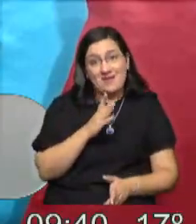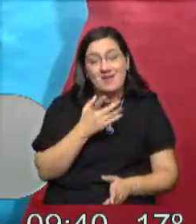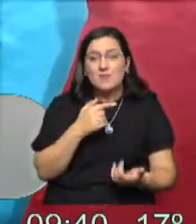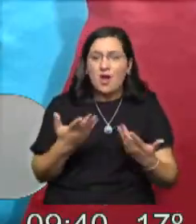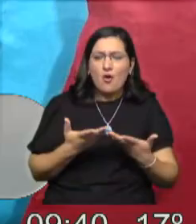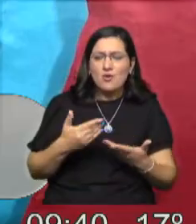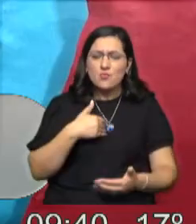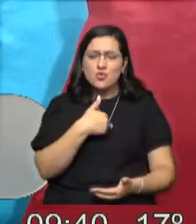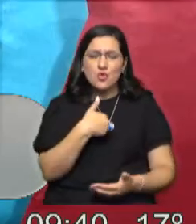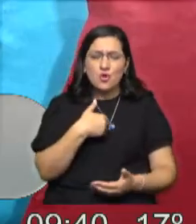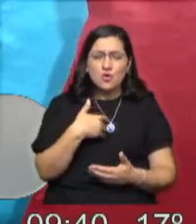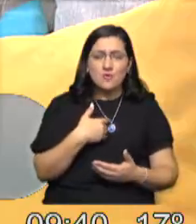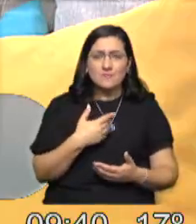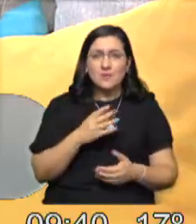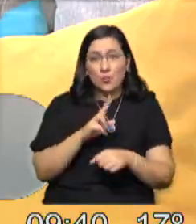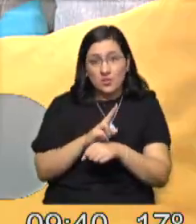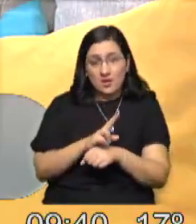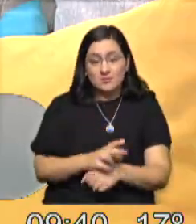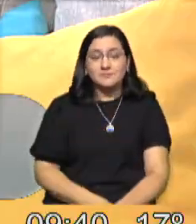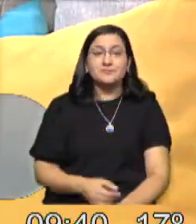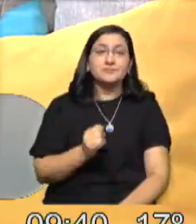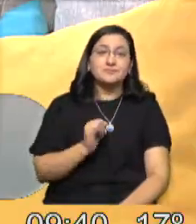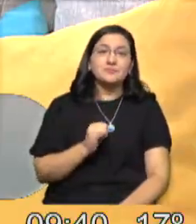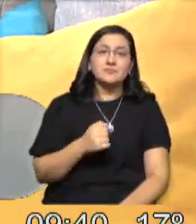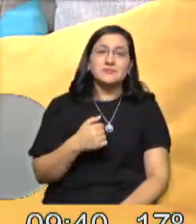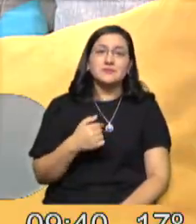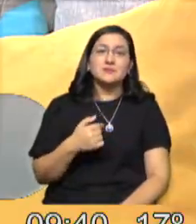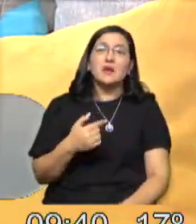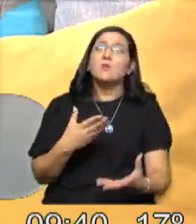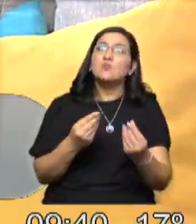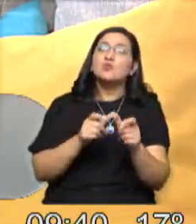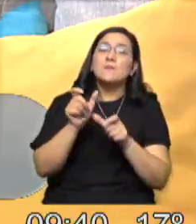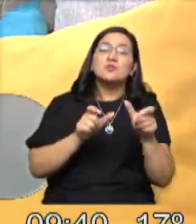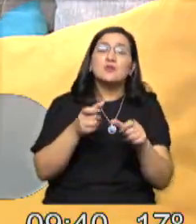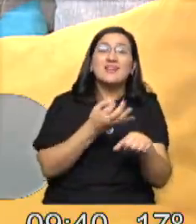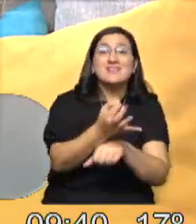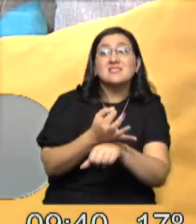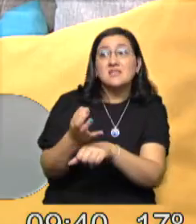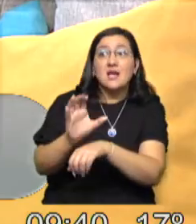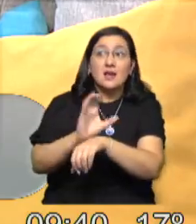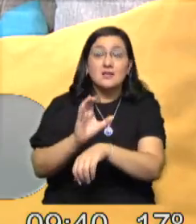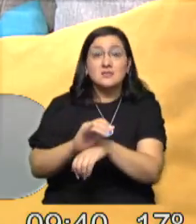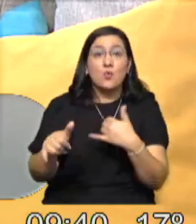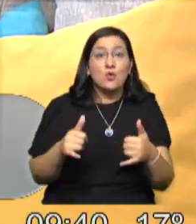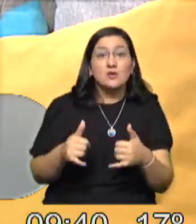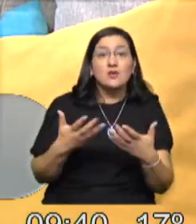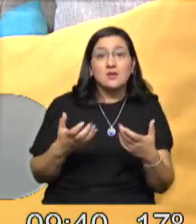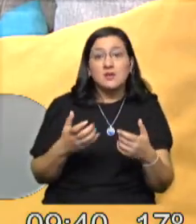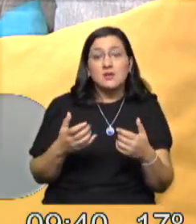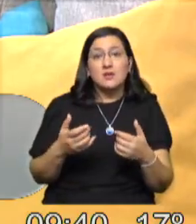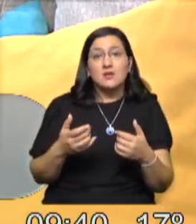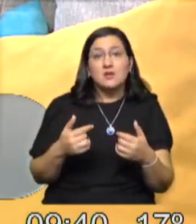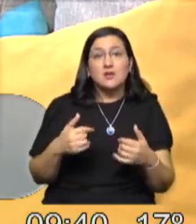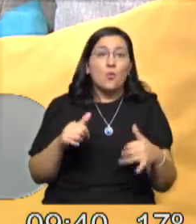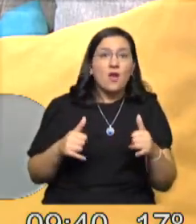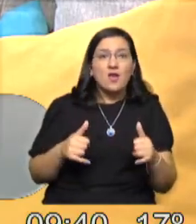rol de también preservar. También, sí, totalmente. Es más, por ejemplo, mucha gente que enseña clases a jugadores quiere que ellos hablen y hagan videitos. Yo, por ejemplo, eso no